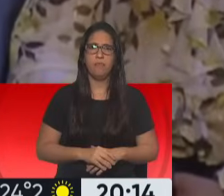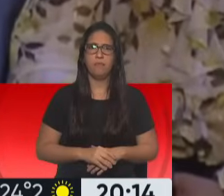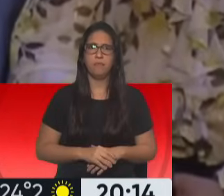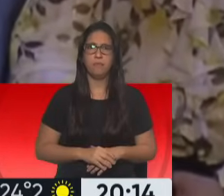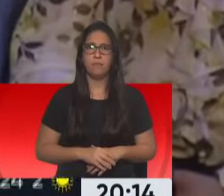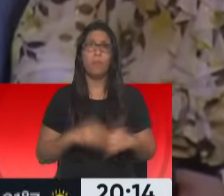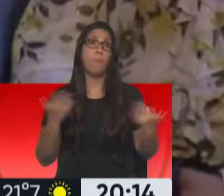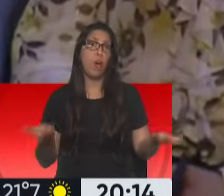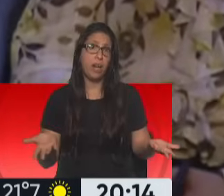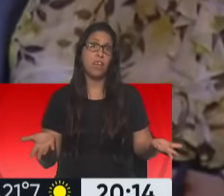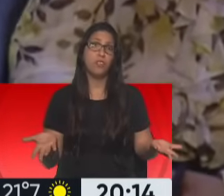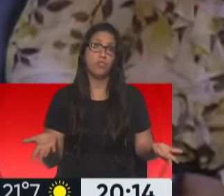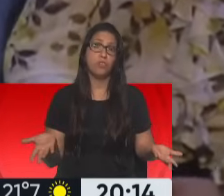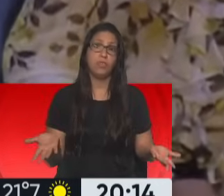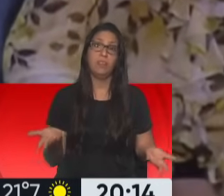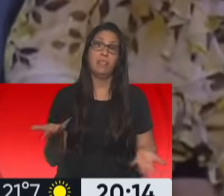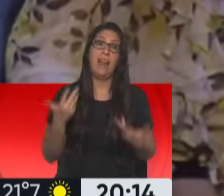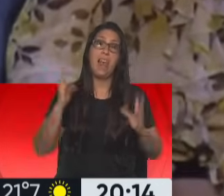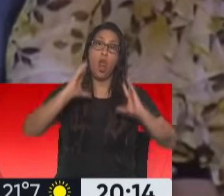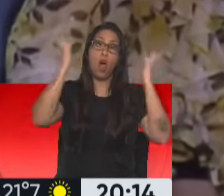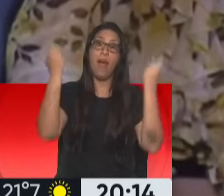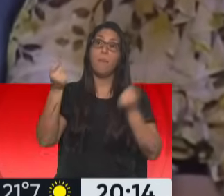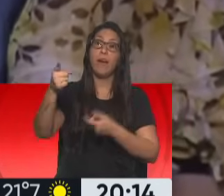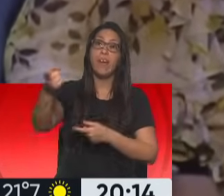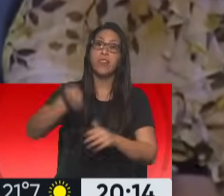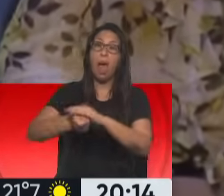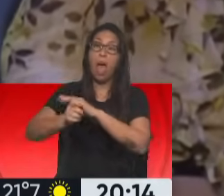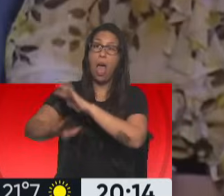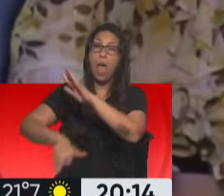Por eso, digo, están molestos porque le estamos afanando los choreos.